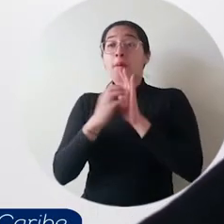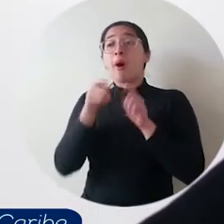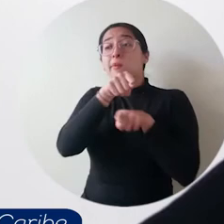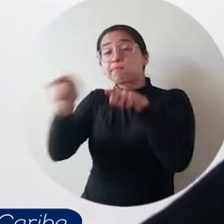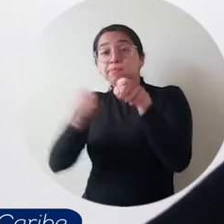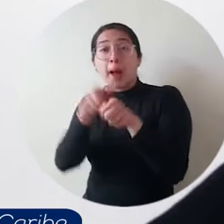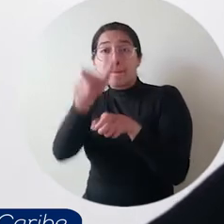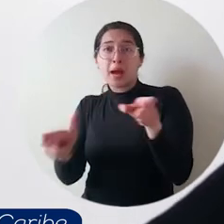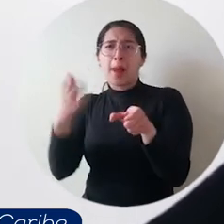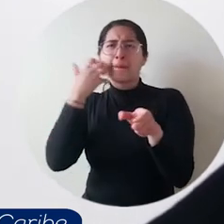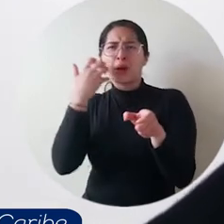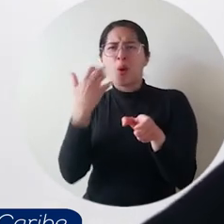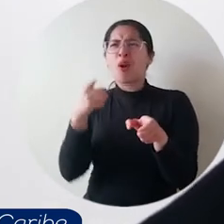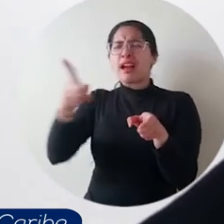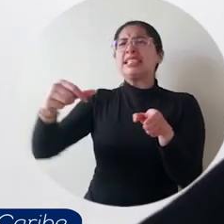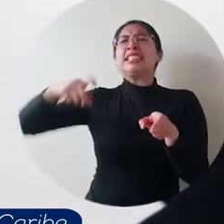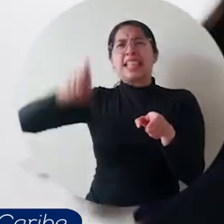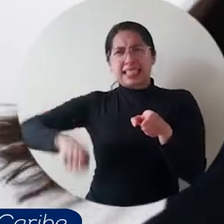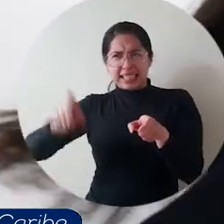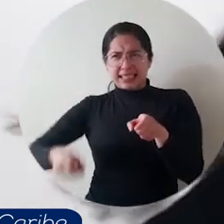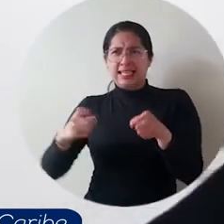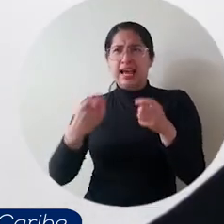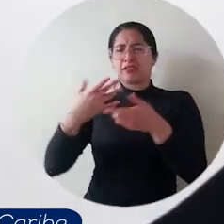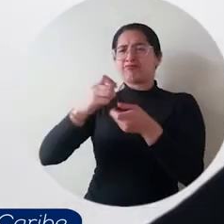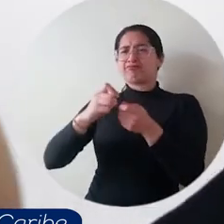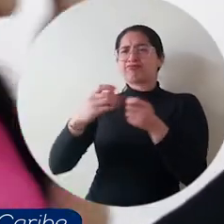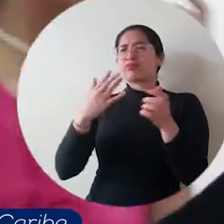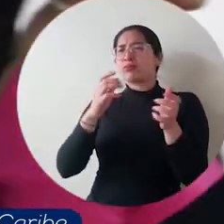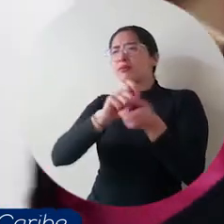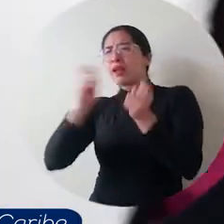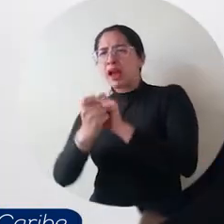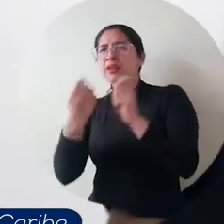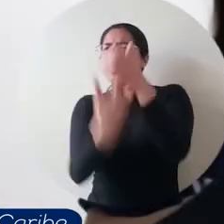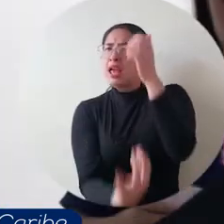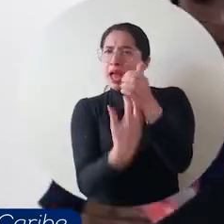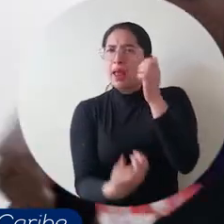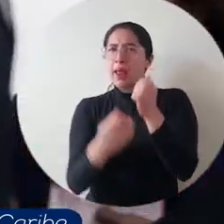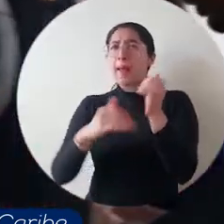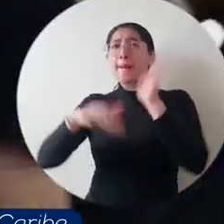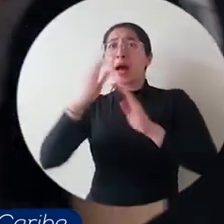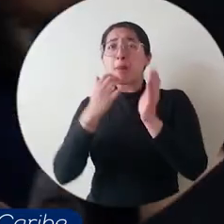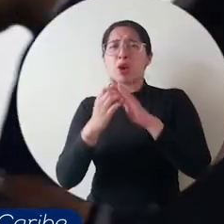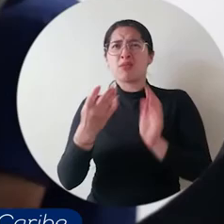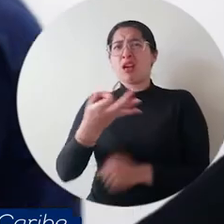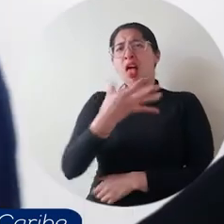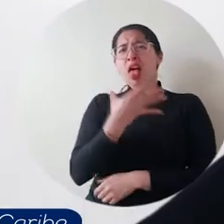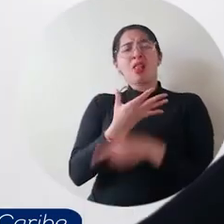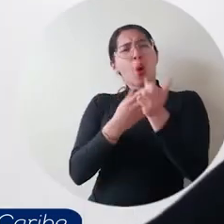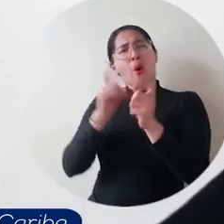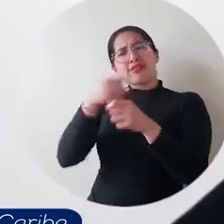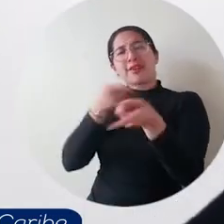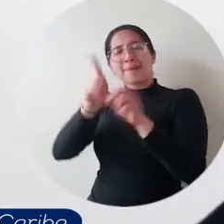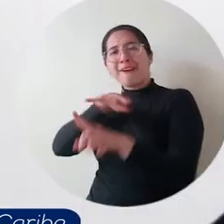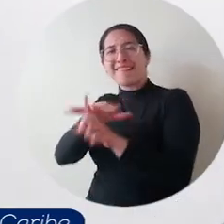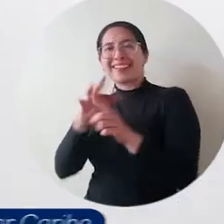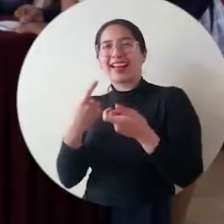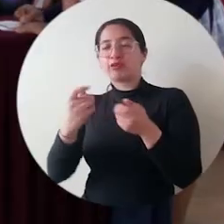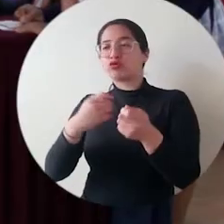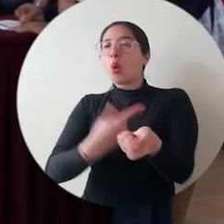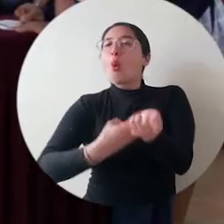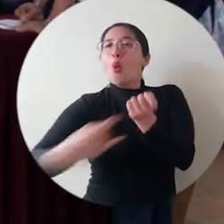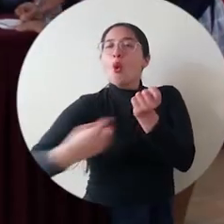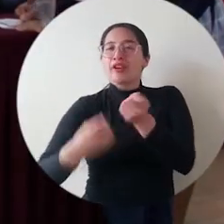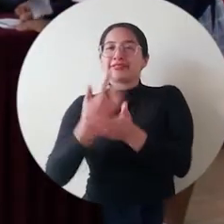necesitan de estas transfusiones, es más que como un medicamento, le ayuda a salvar las vidas.